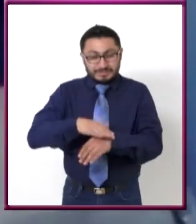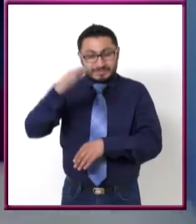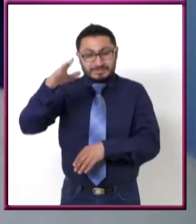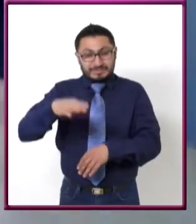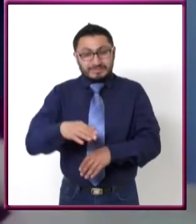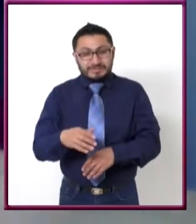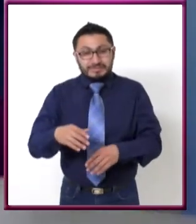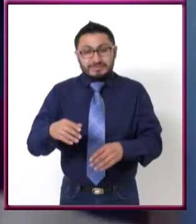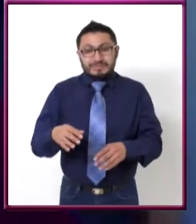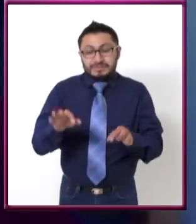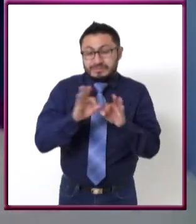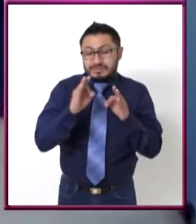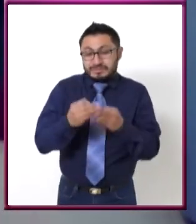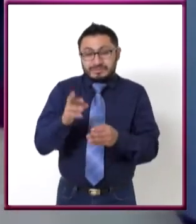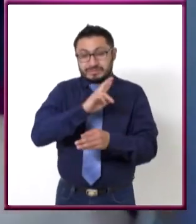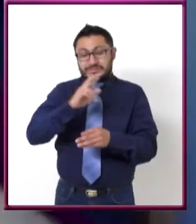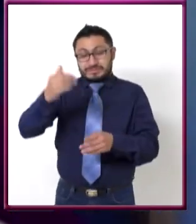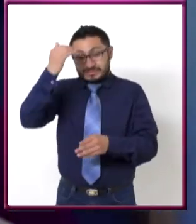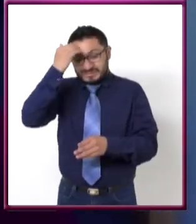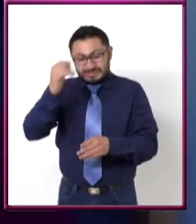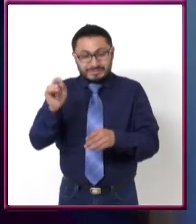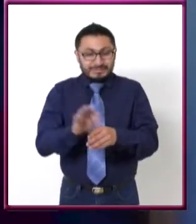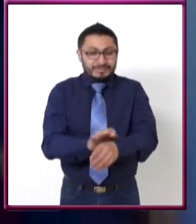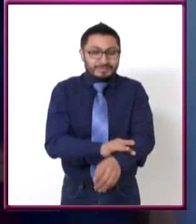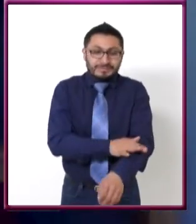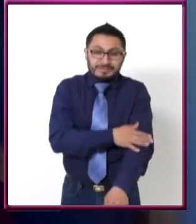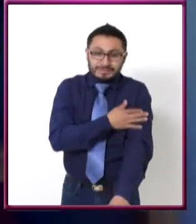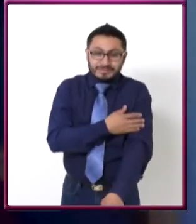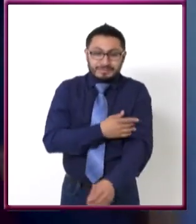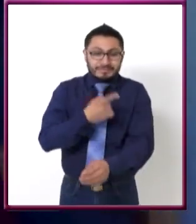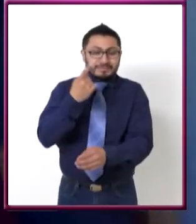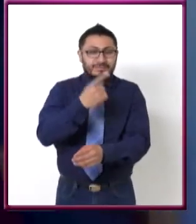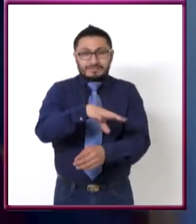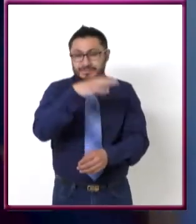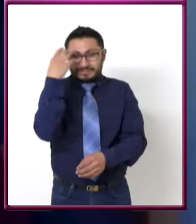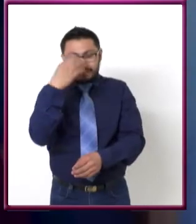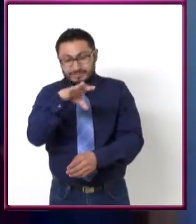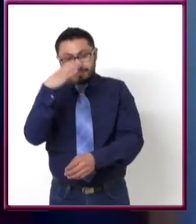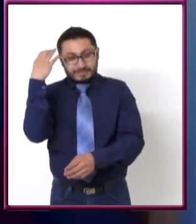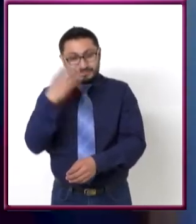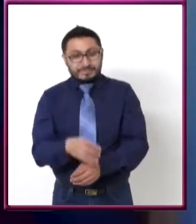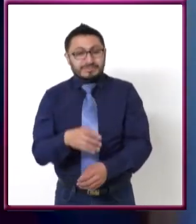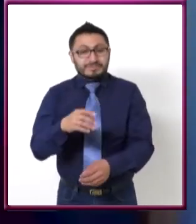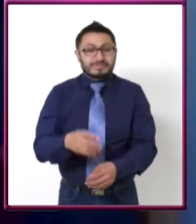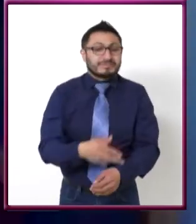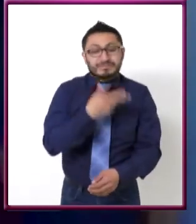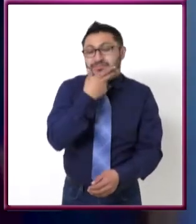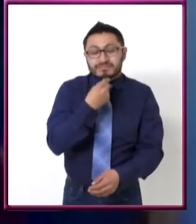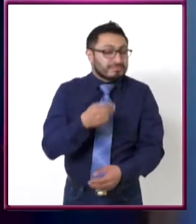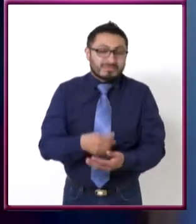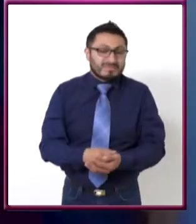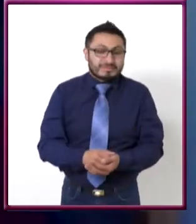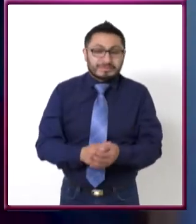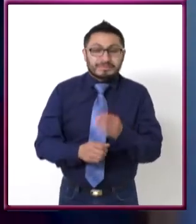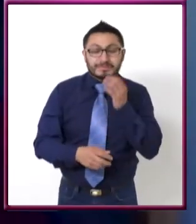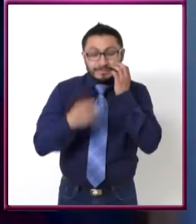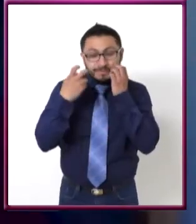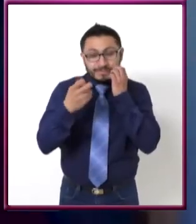tenían mayor capacidad para reconocer emociones en una fotografía que los